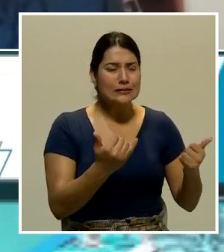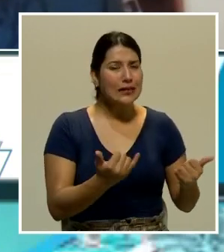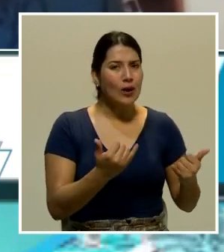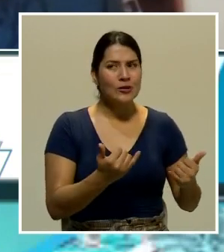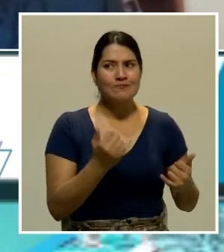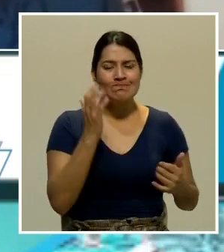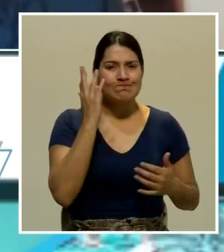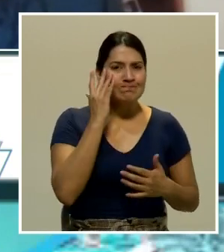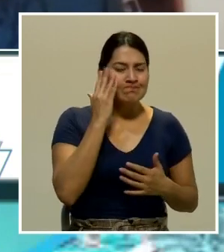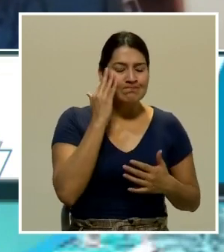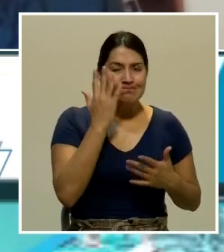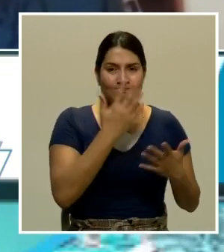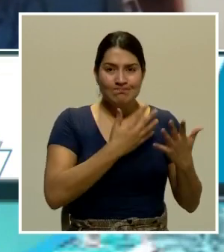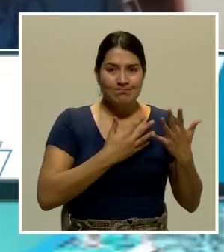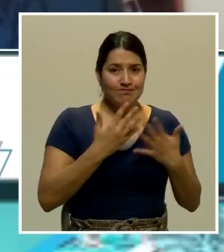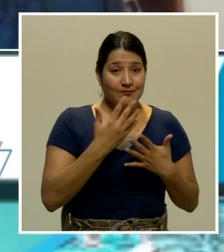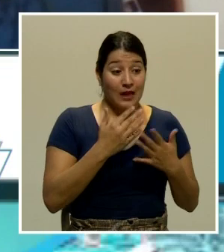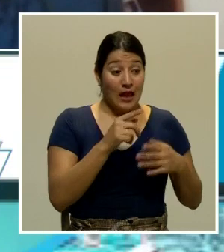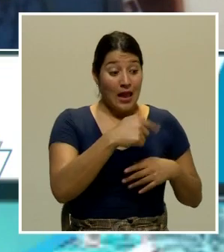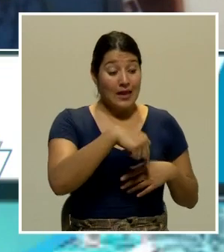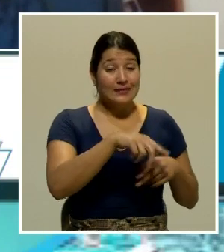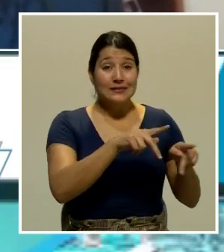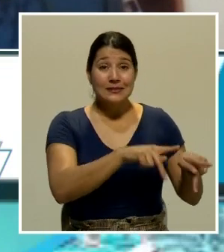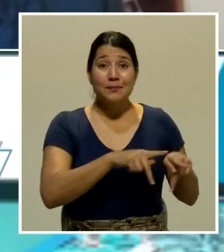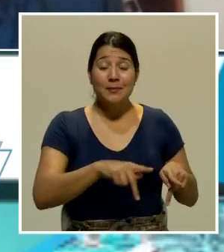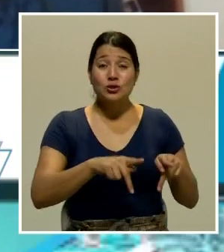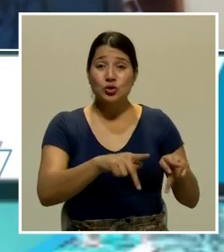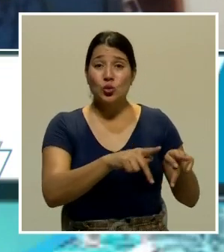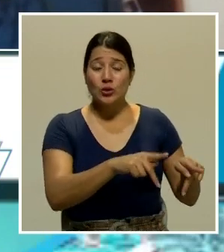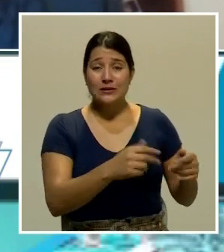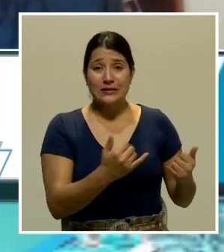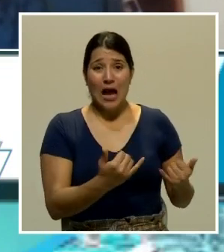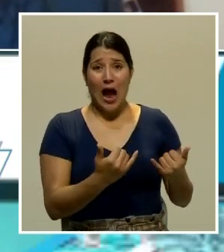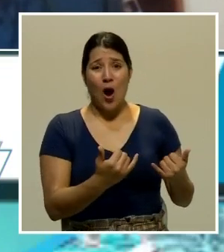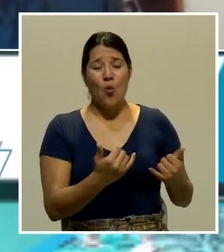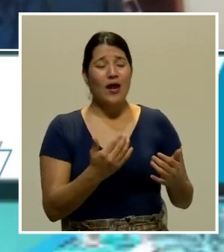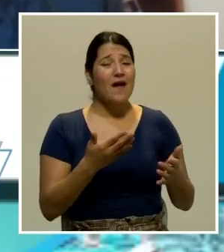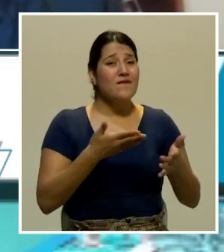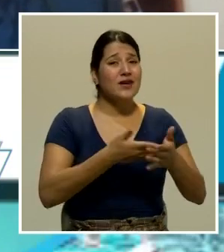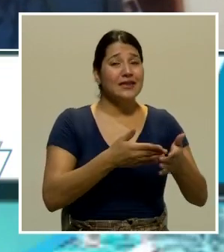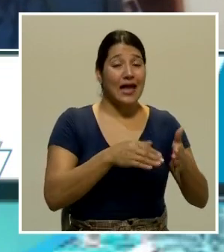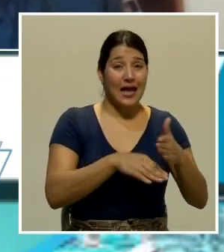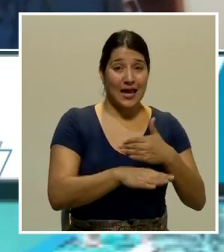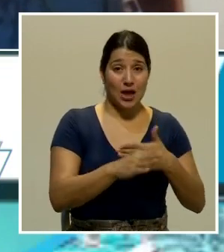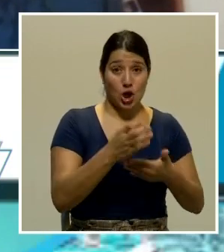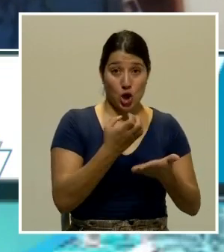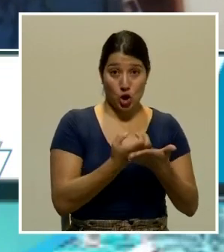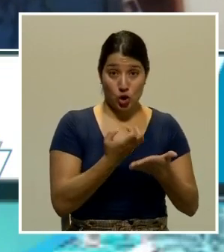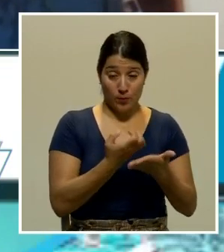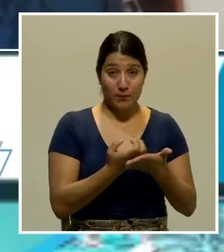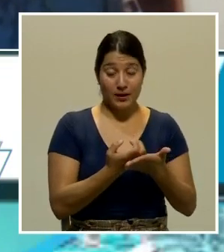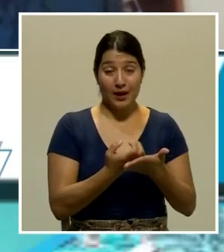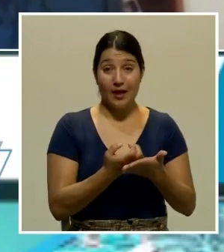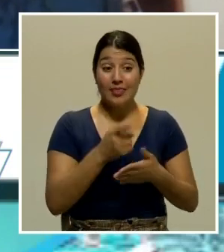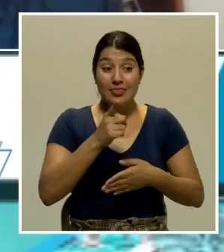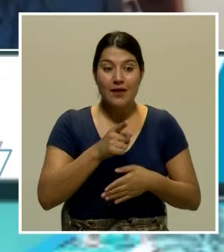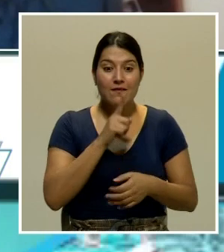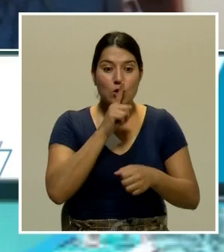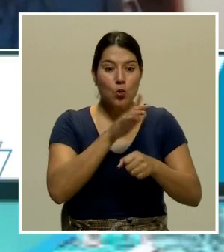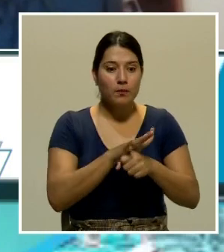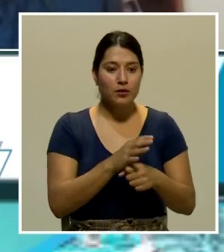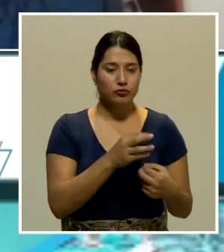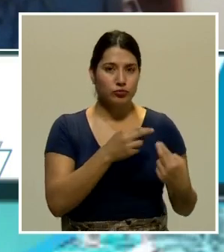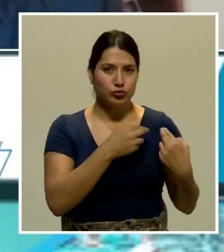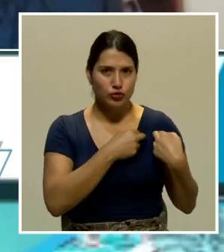distinto. Las personas que están en la economía, más en la zona de base de la economía, tienen que cumplir